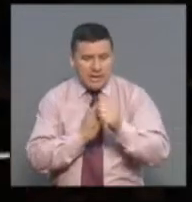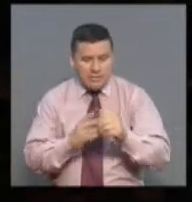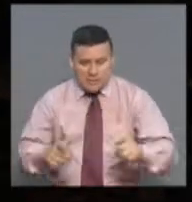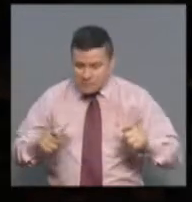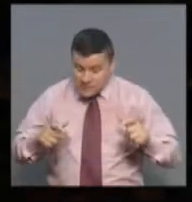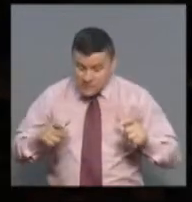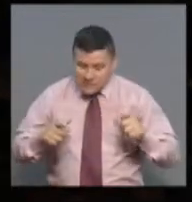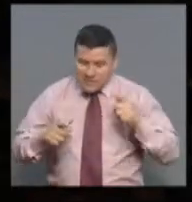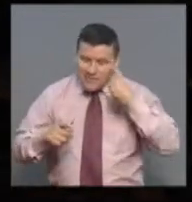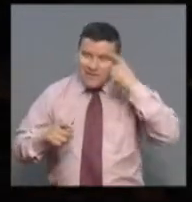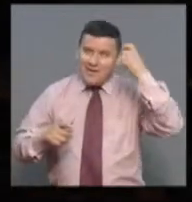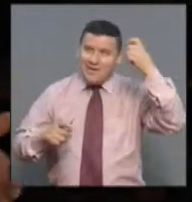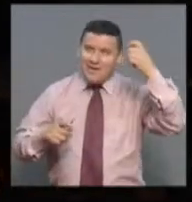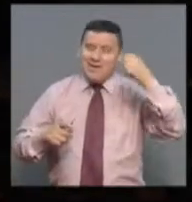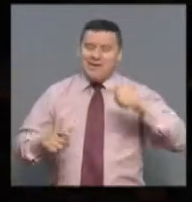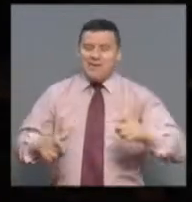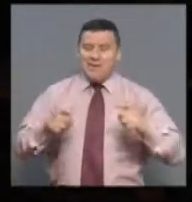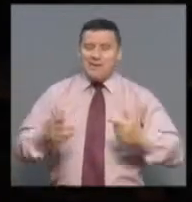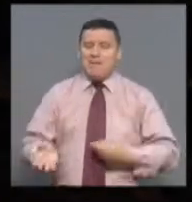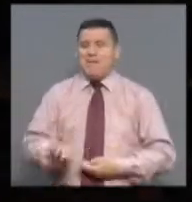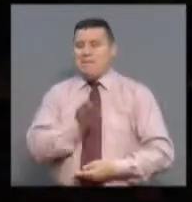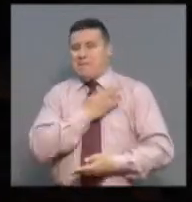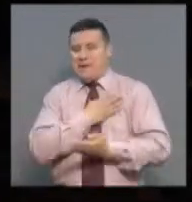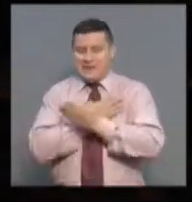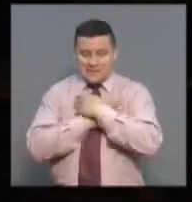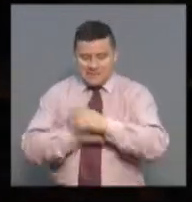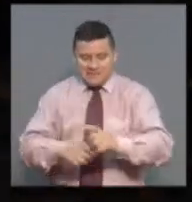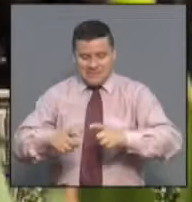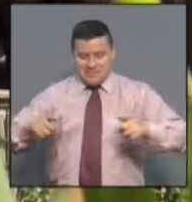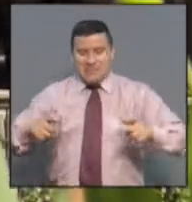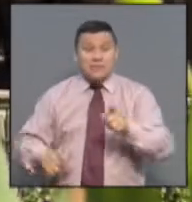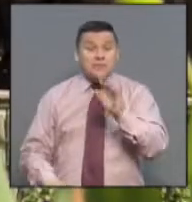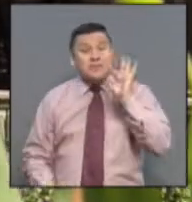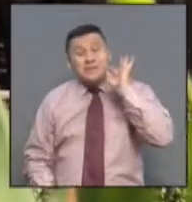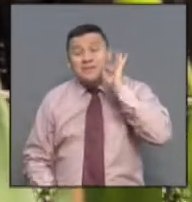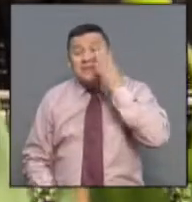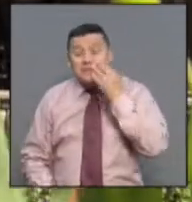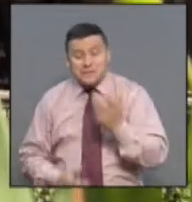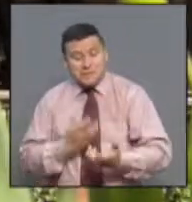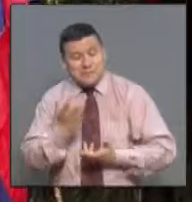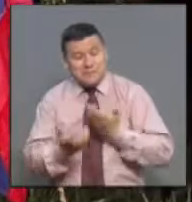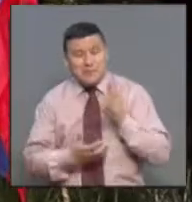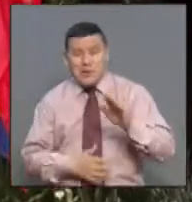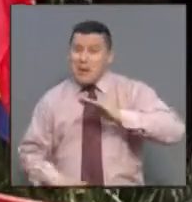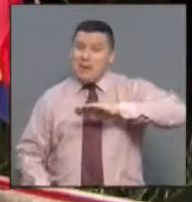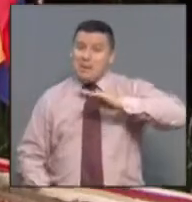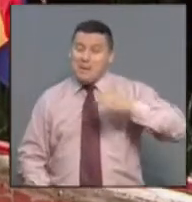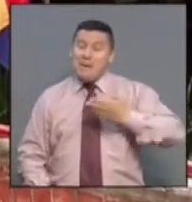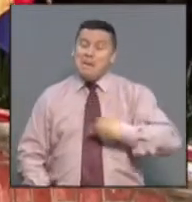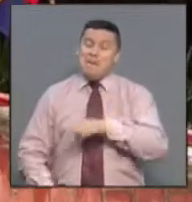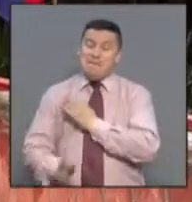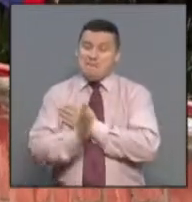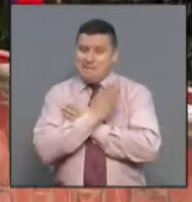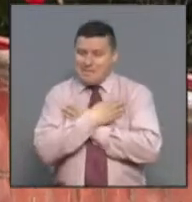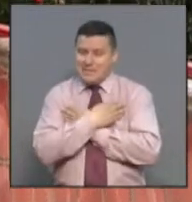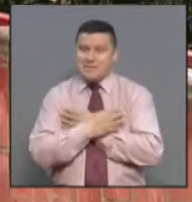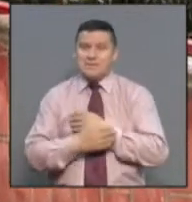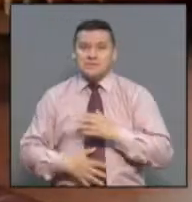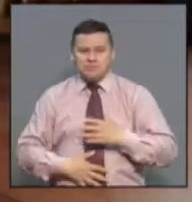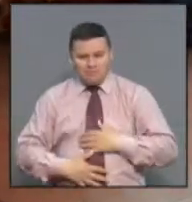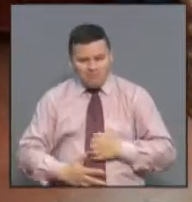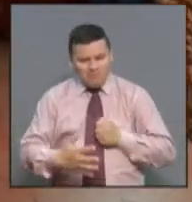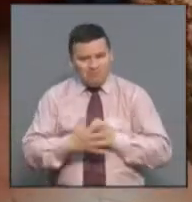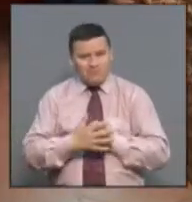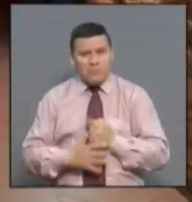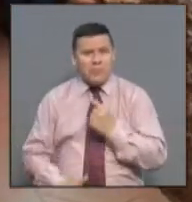inmediato nos imaginamos una bandeja paisa. Para deleitarnos con la gastronomía paisa, debemos tener un estómago amplio y